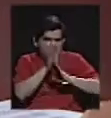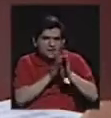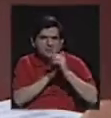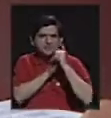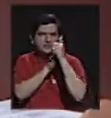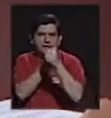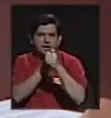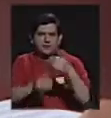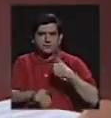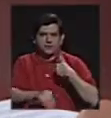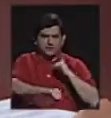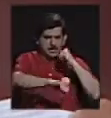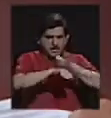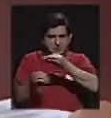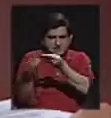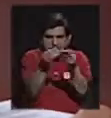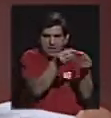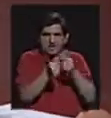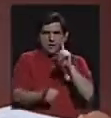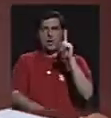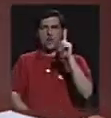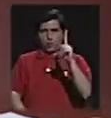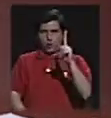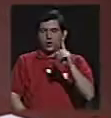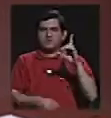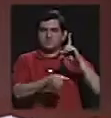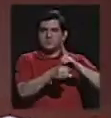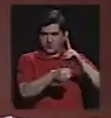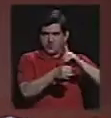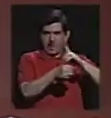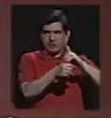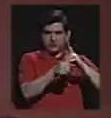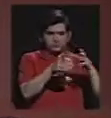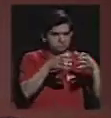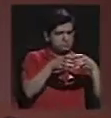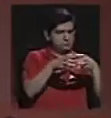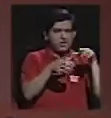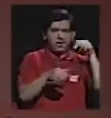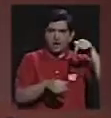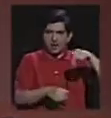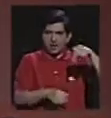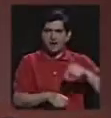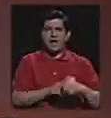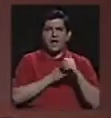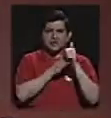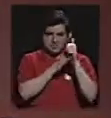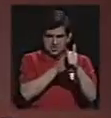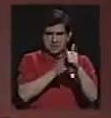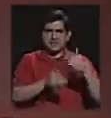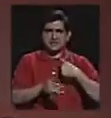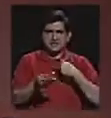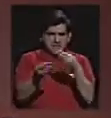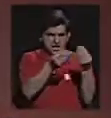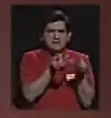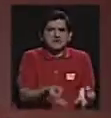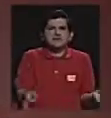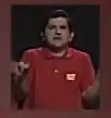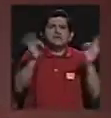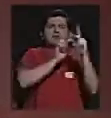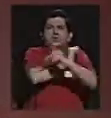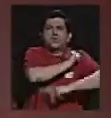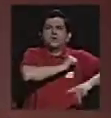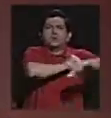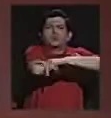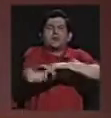liderazgos que tienen implantación territorial. Uno es el de los diputados, que terminan siendo líderes de territorios importantes del